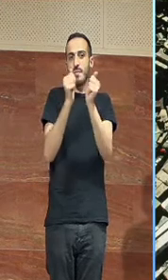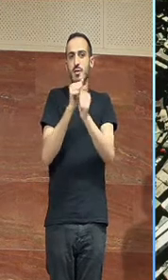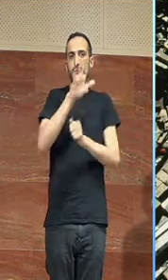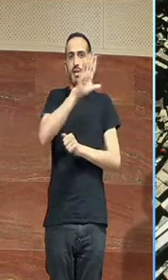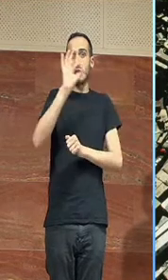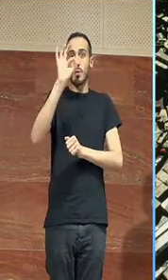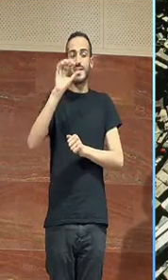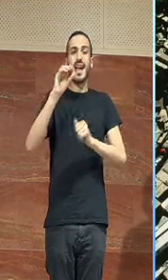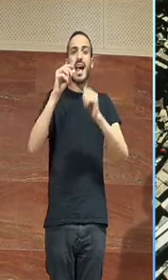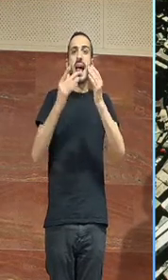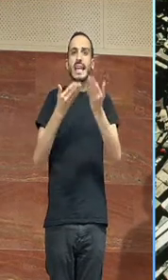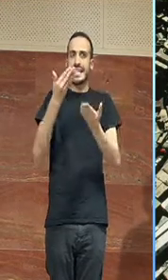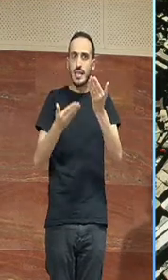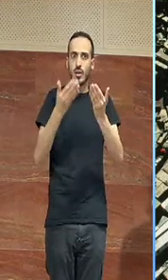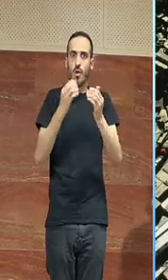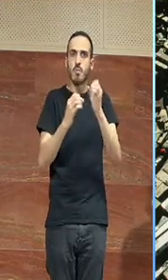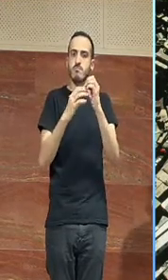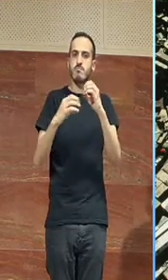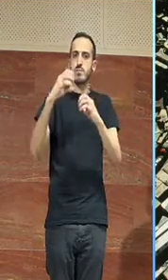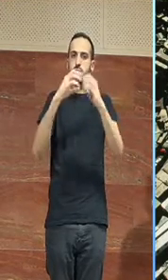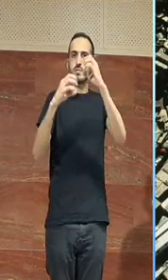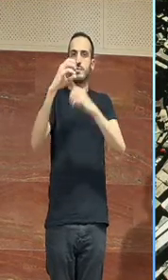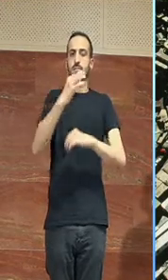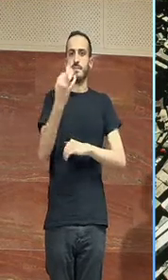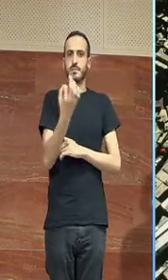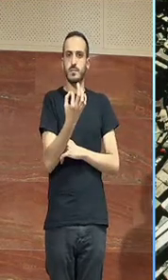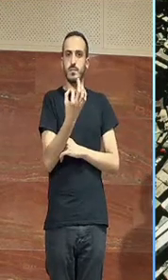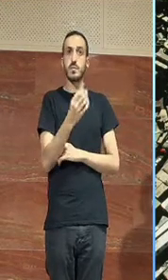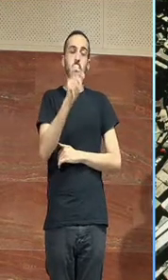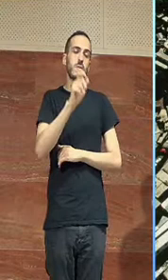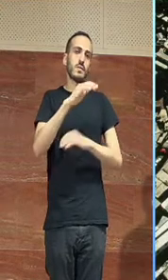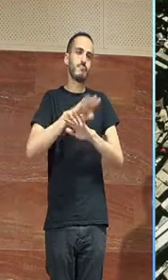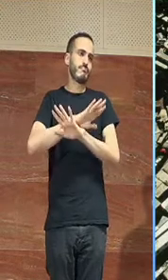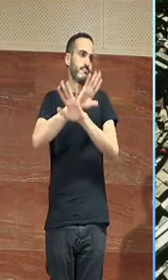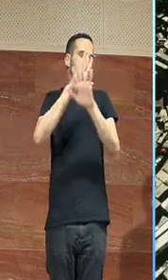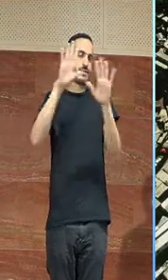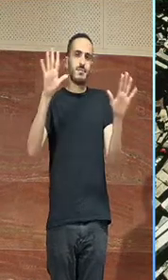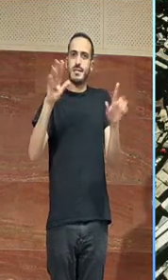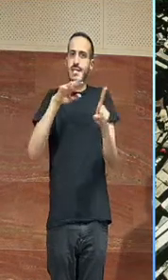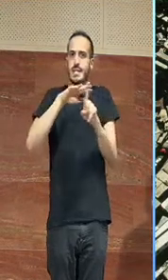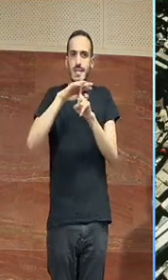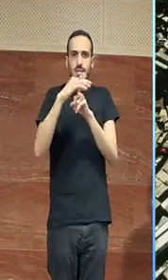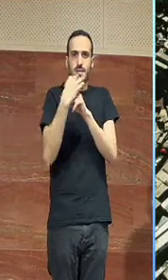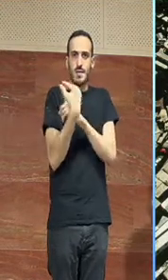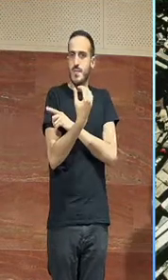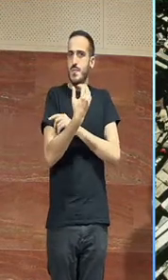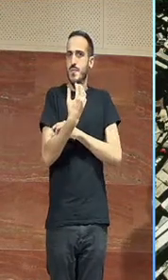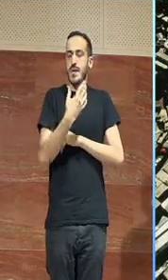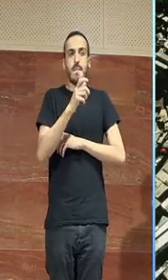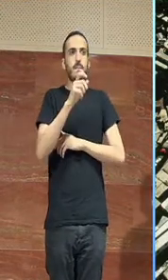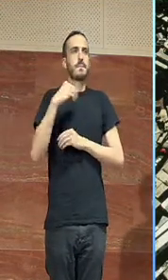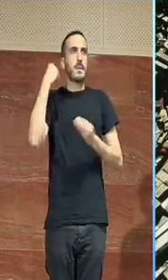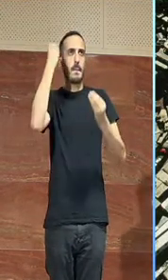esa es su vida, ese es su hábitat. Y además son personas que tienen muy claro que de ahí no van a salir. Imaginaros lo que es una persona con movilidad reducida en este